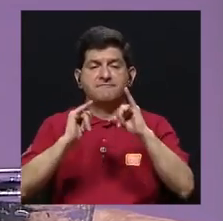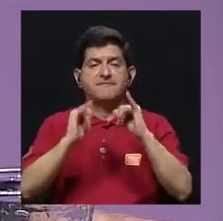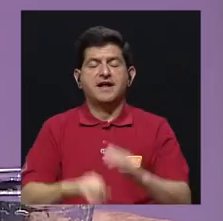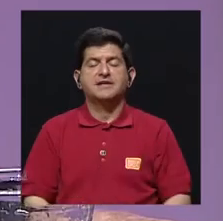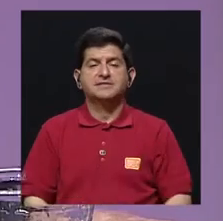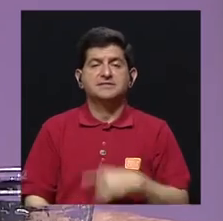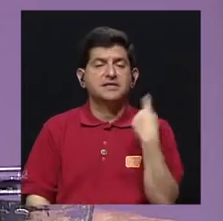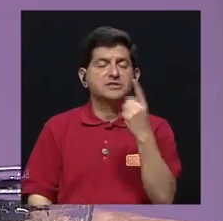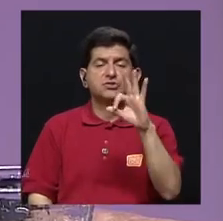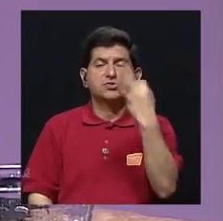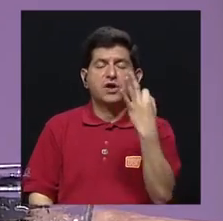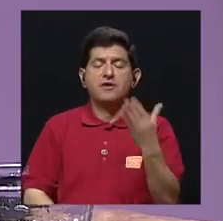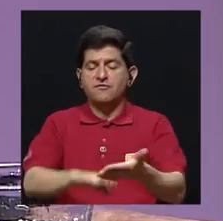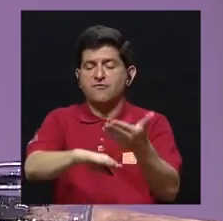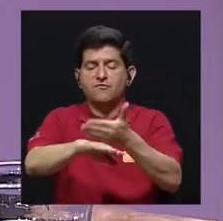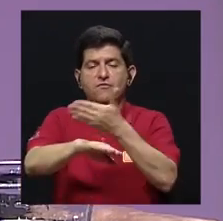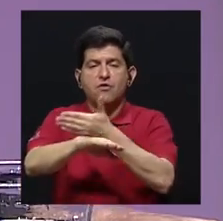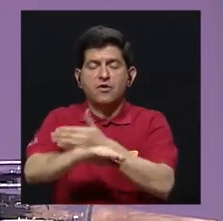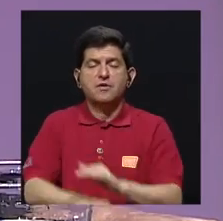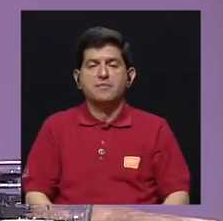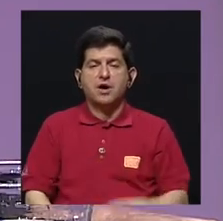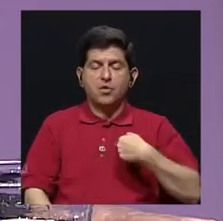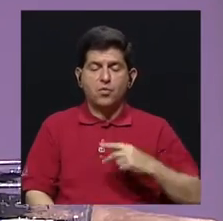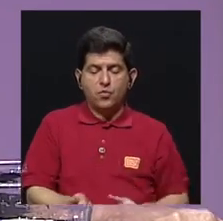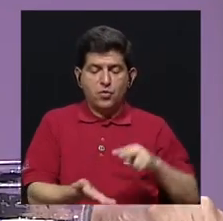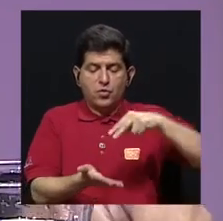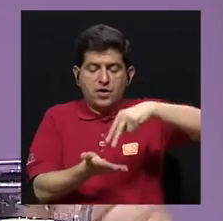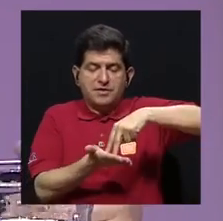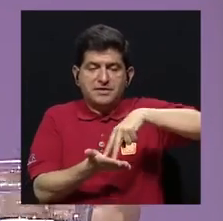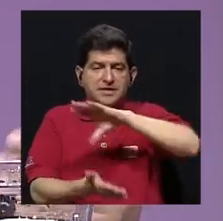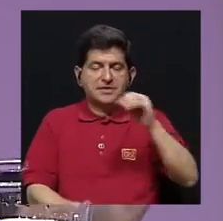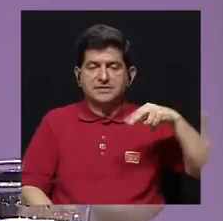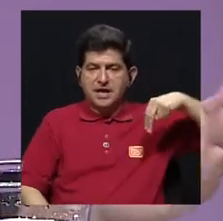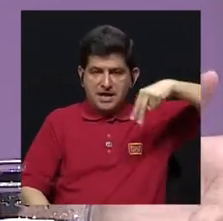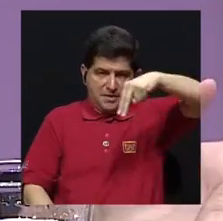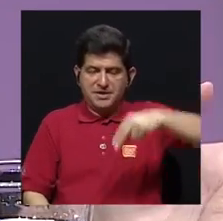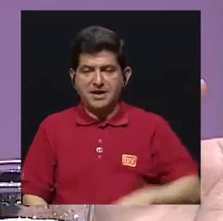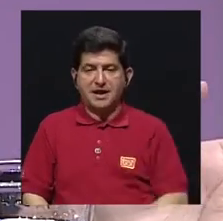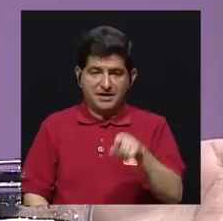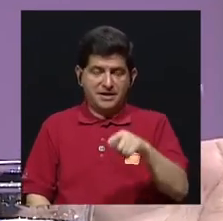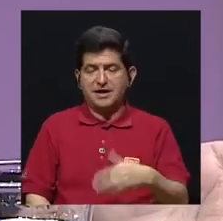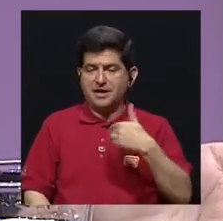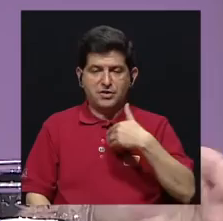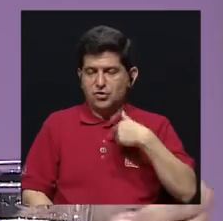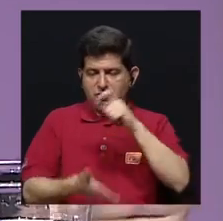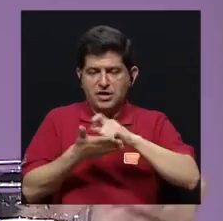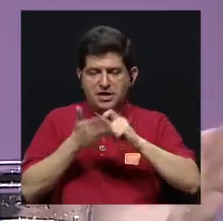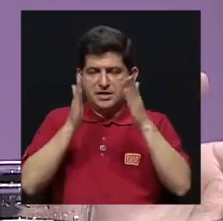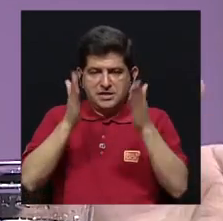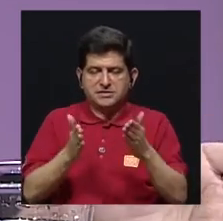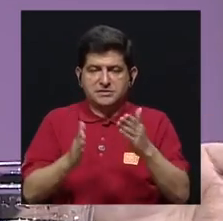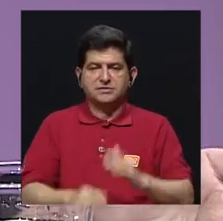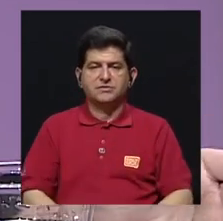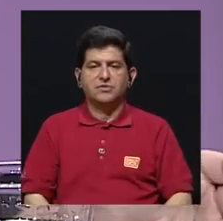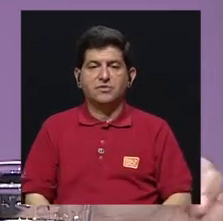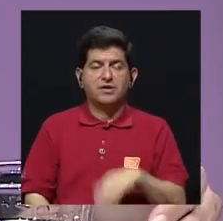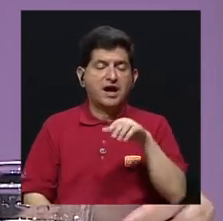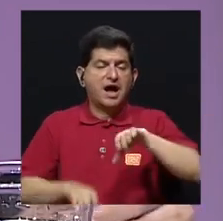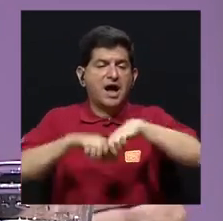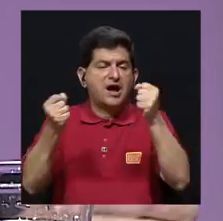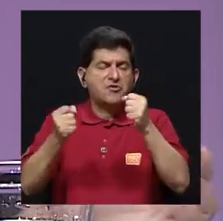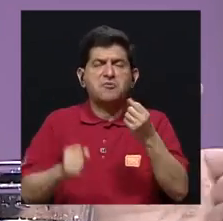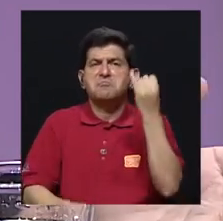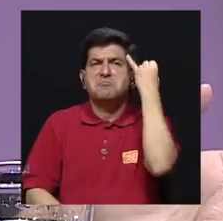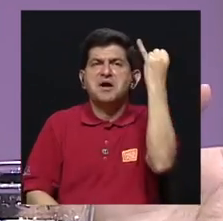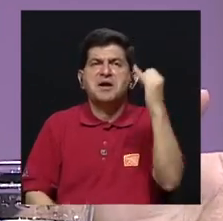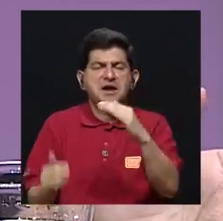es un anónimo, ¿verdad? Uh-huh. Y lo que se quiso era romper el cotidiano de la ciudad, ¿verdad?, dando un mensaje y a